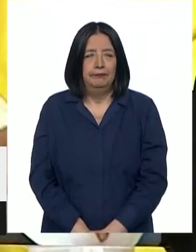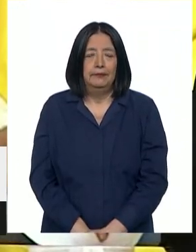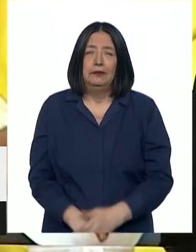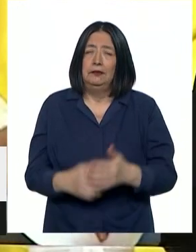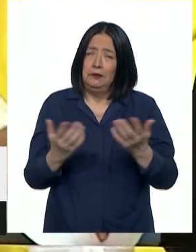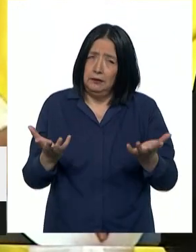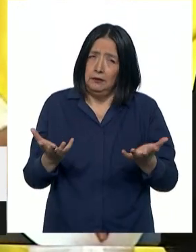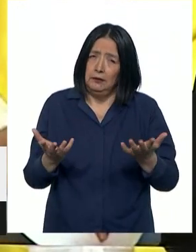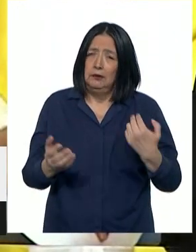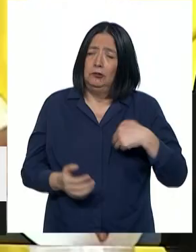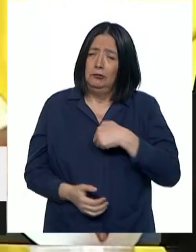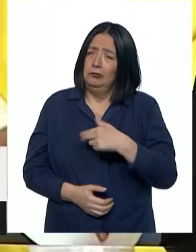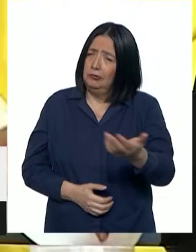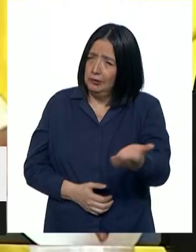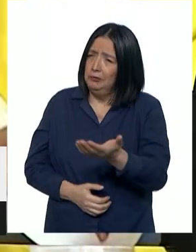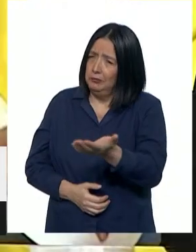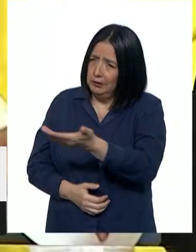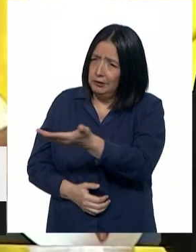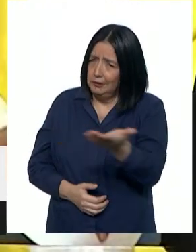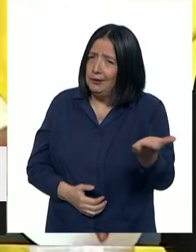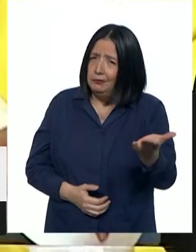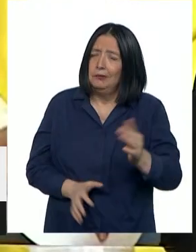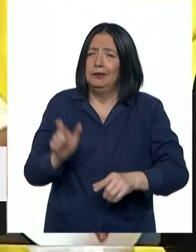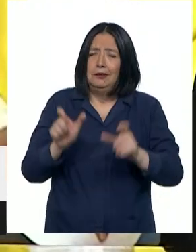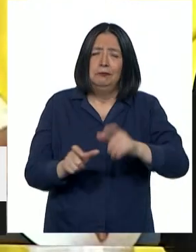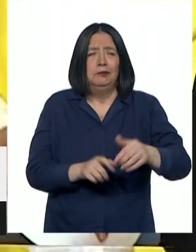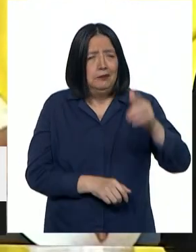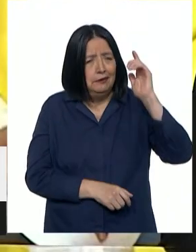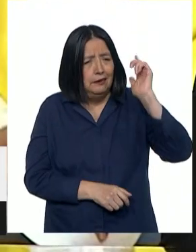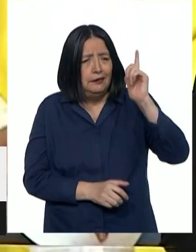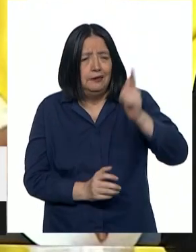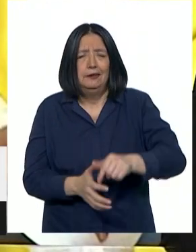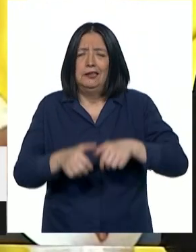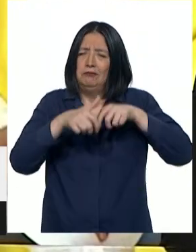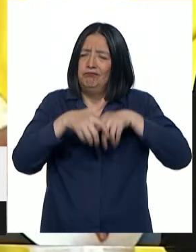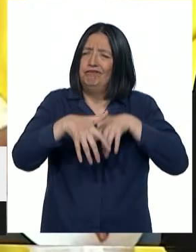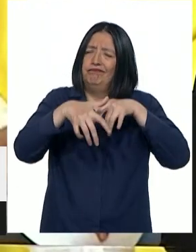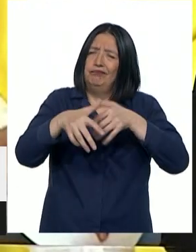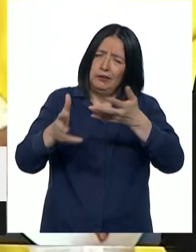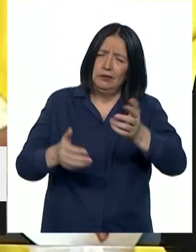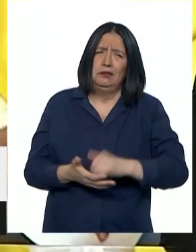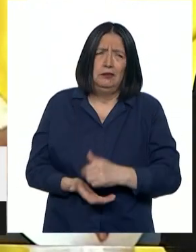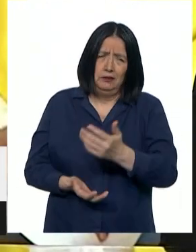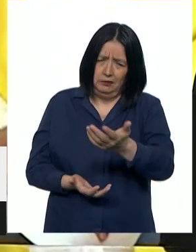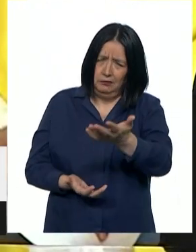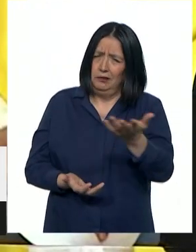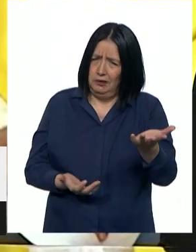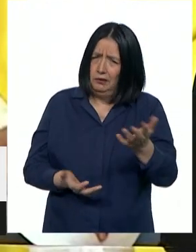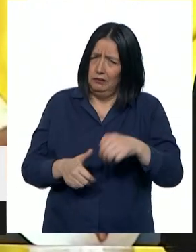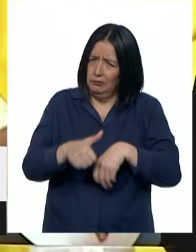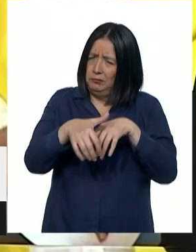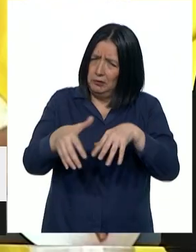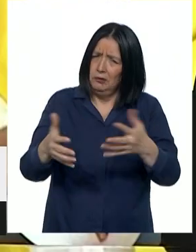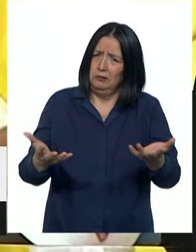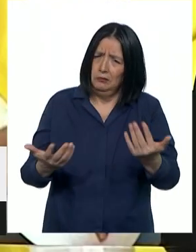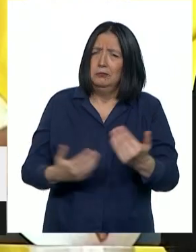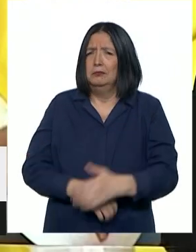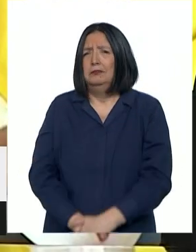Así que los invitamos a quienes estén liderando a estas